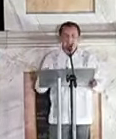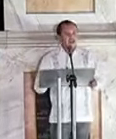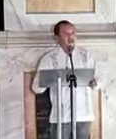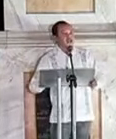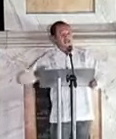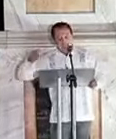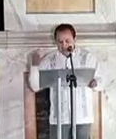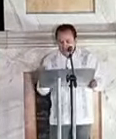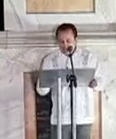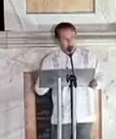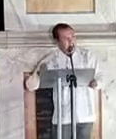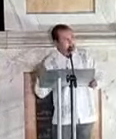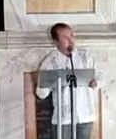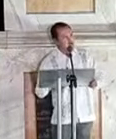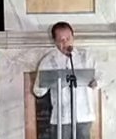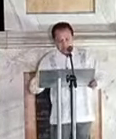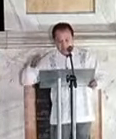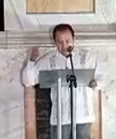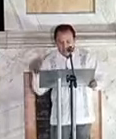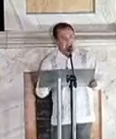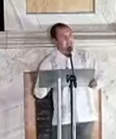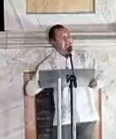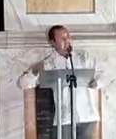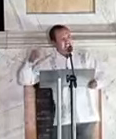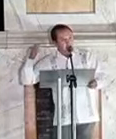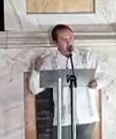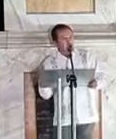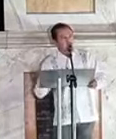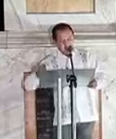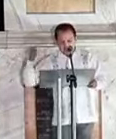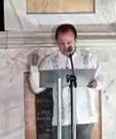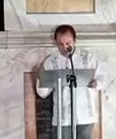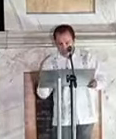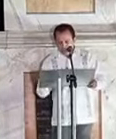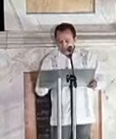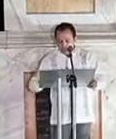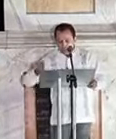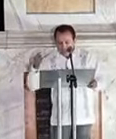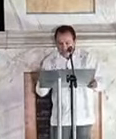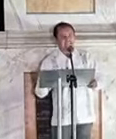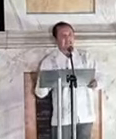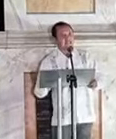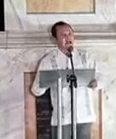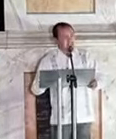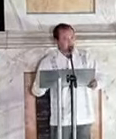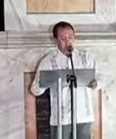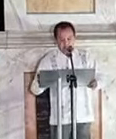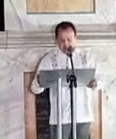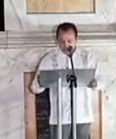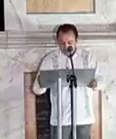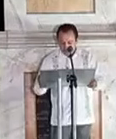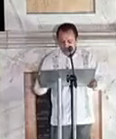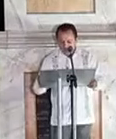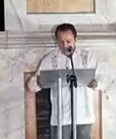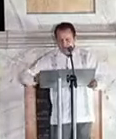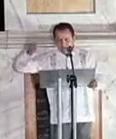continuará con el ejemplo del líder transformador nacional. Gracias a todas y